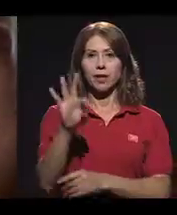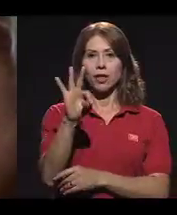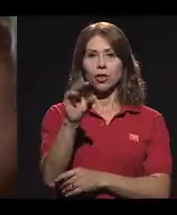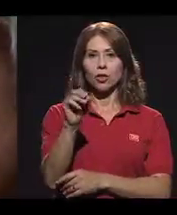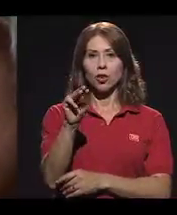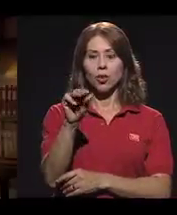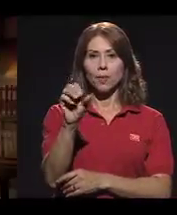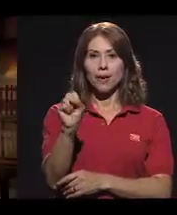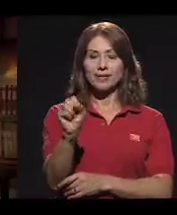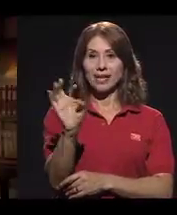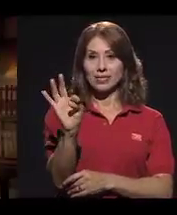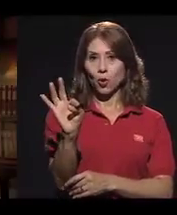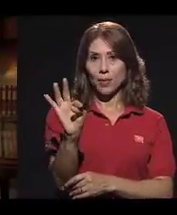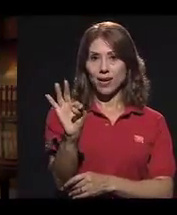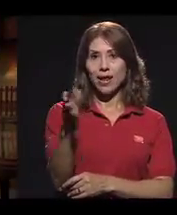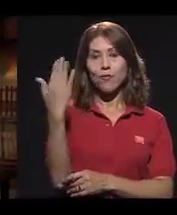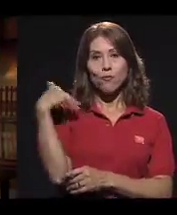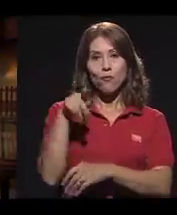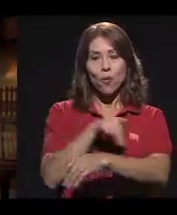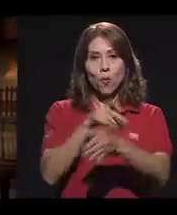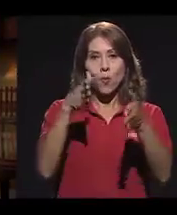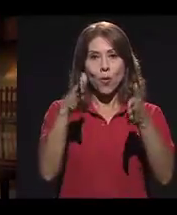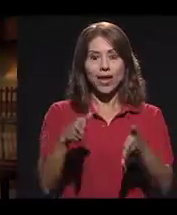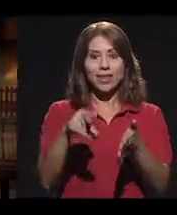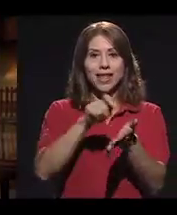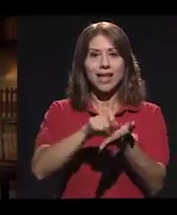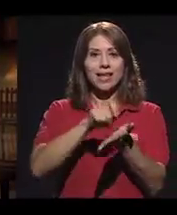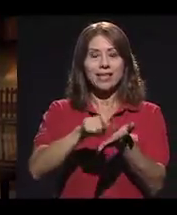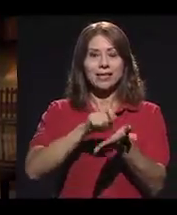Tomas Tranströmer fue un poeta y escritor sueco.